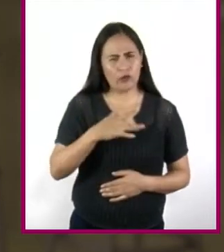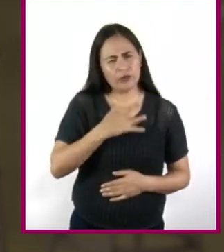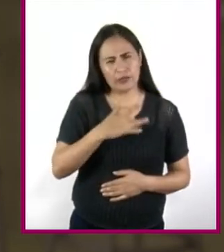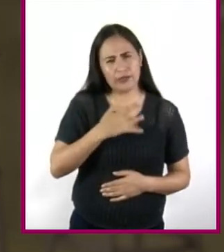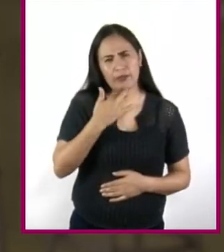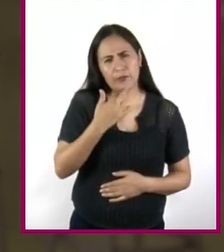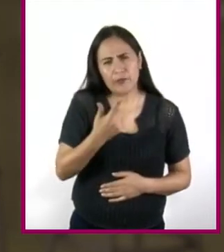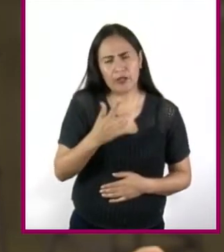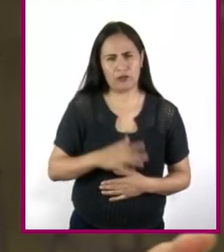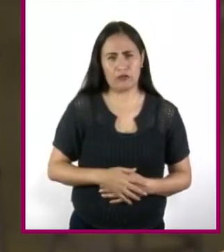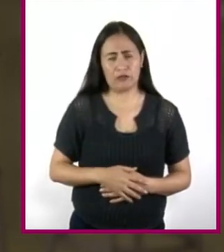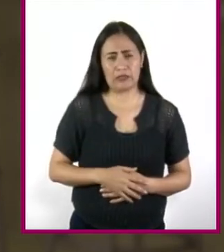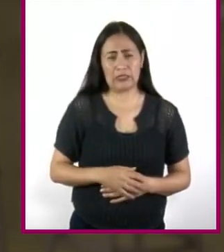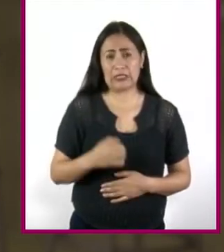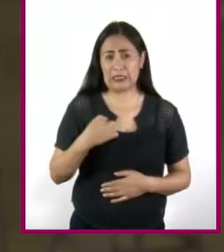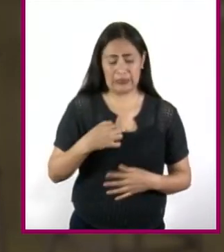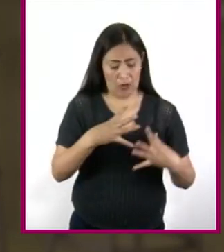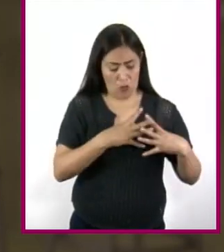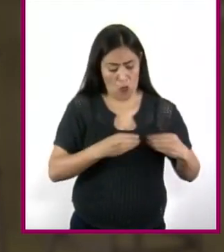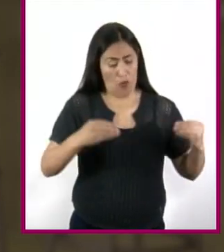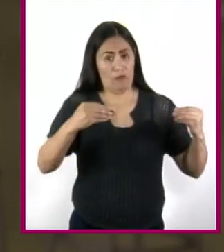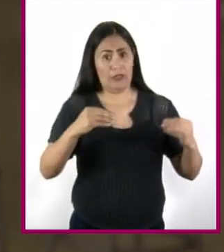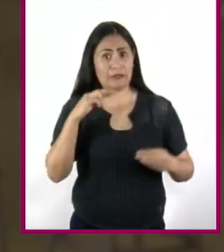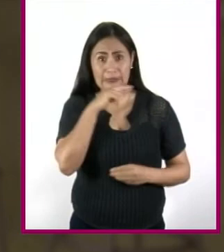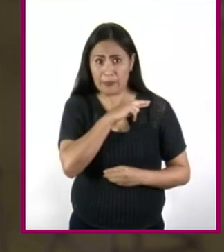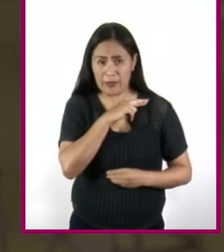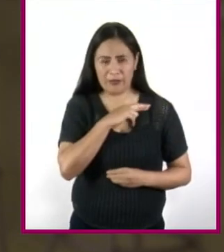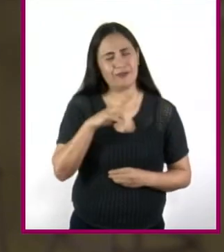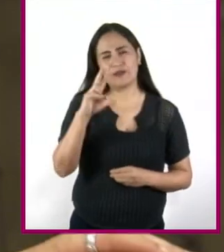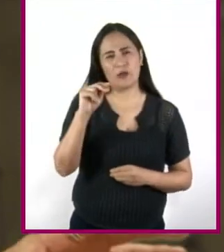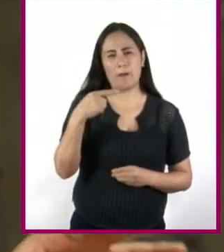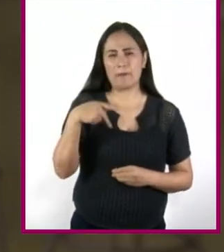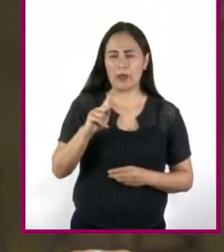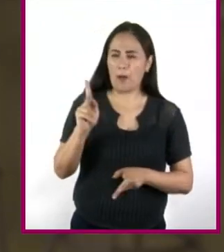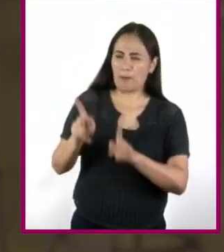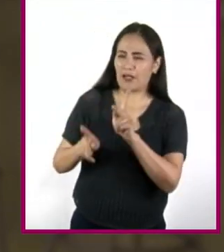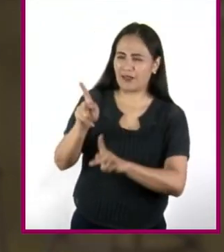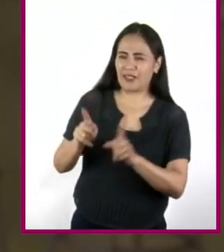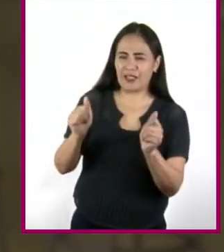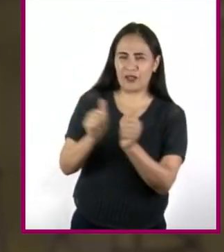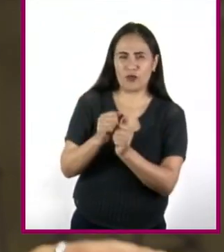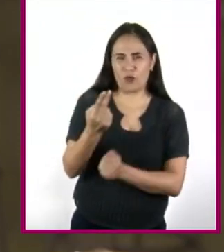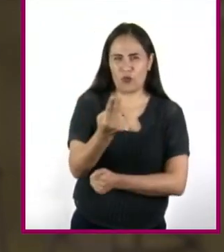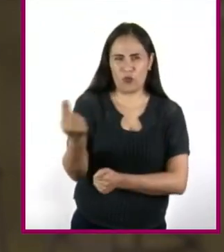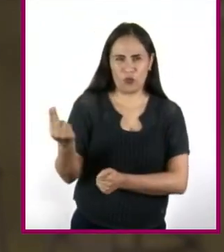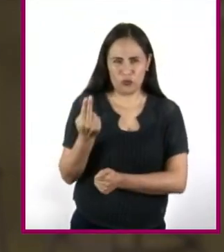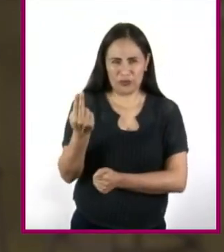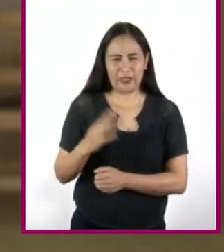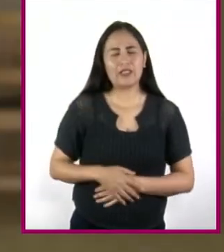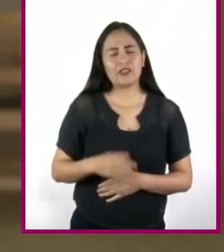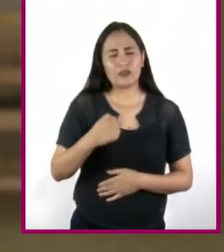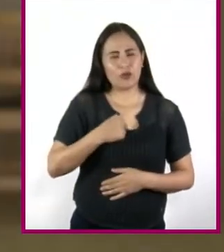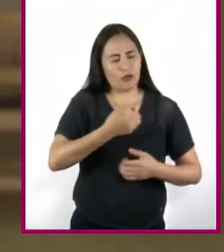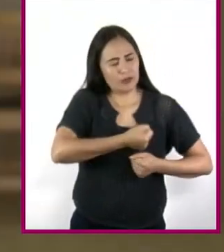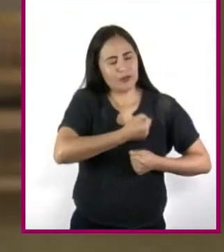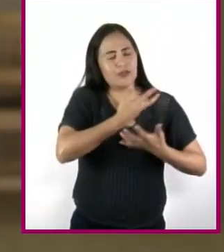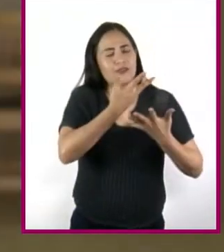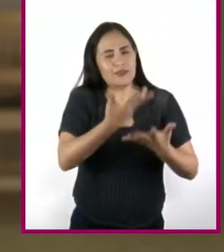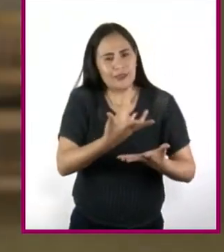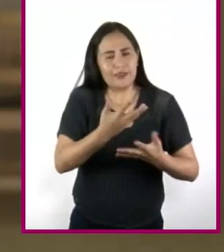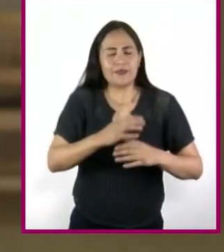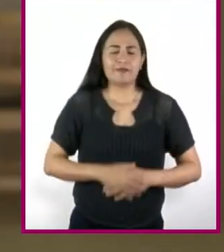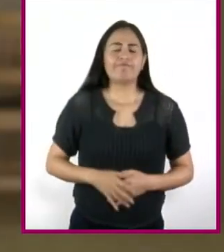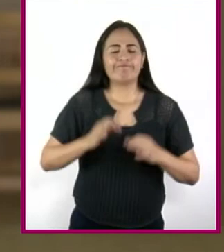Sé que no se me va a pasar completamente ahorita, pero hablar con ustedes me sirvió para pensar y para desahogarme. Me da gusto a